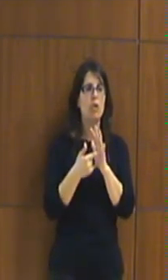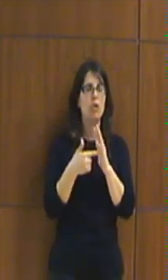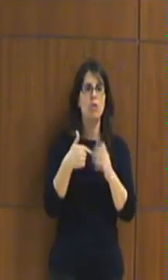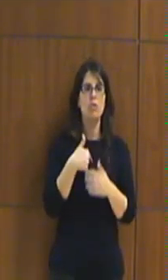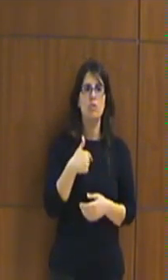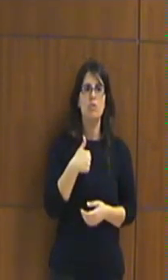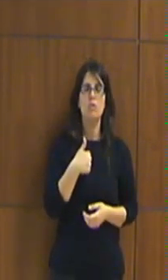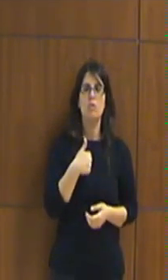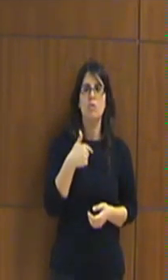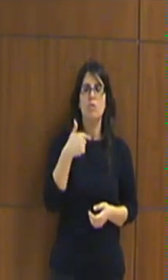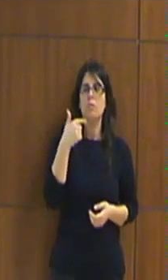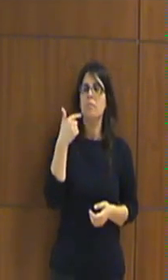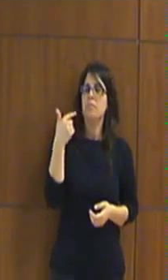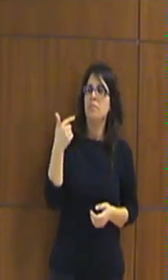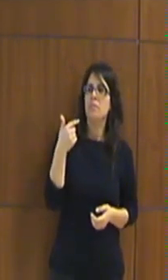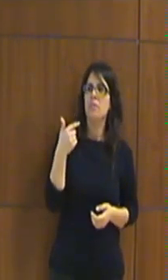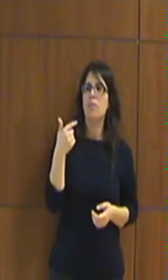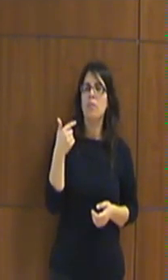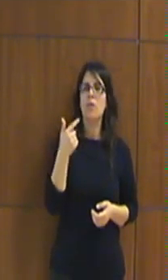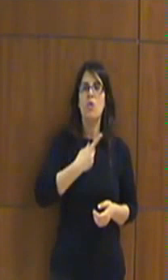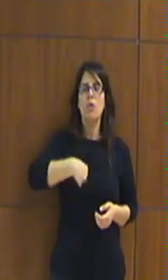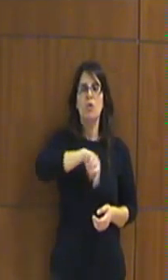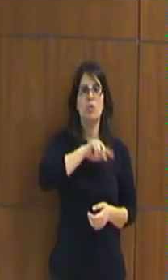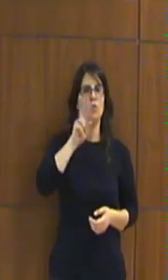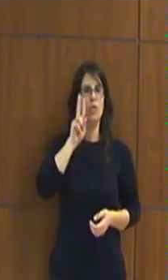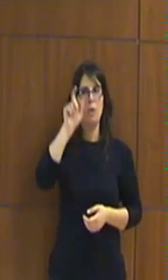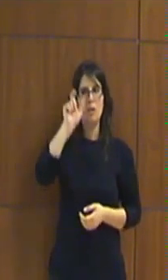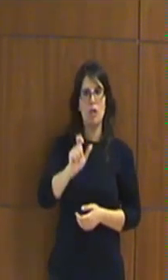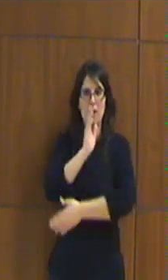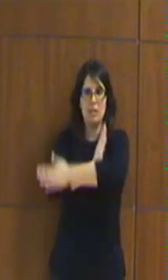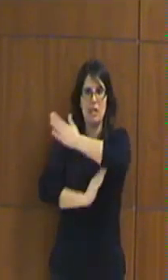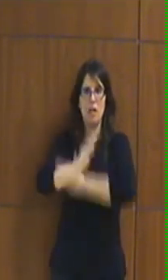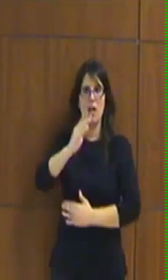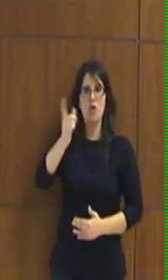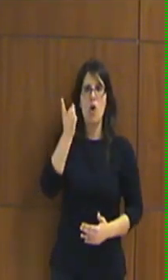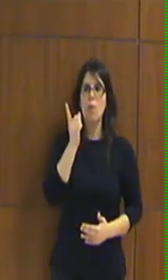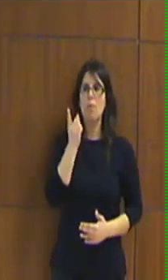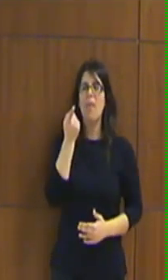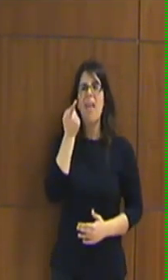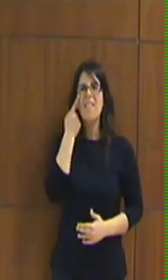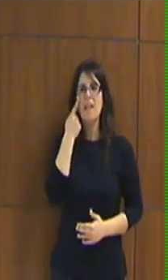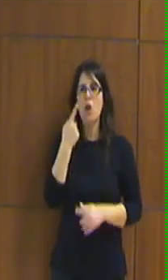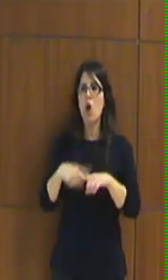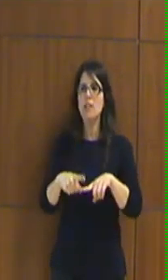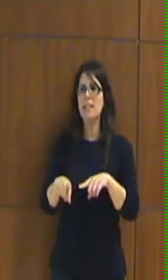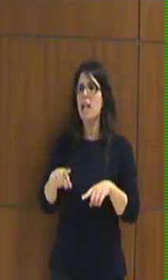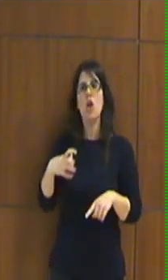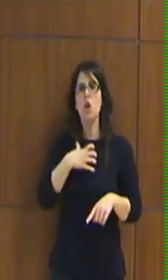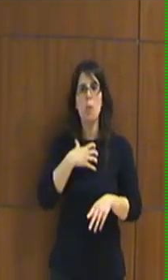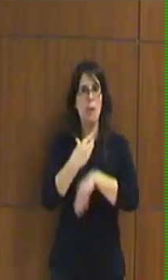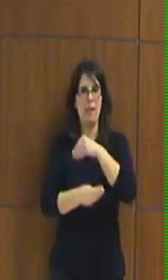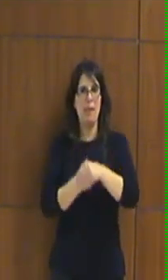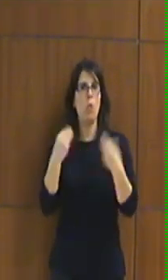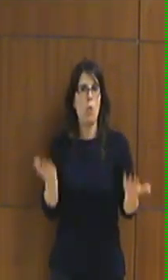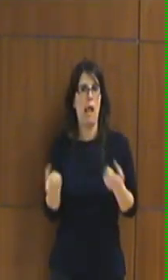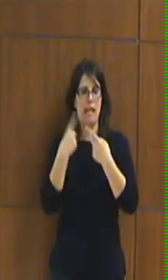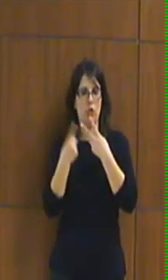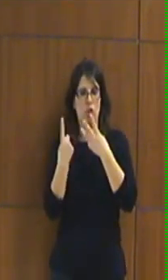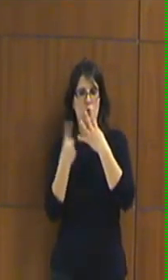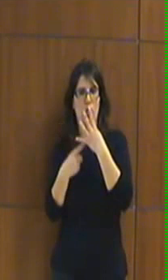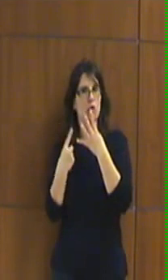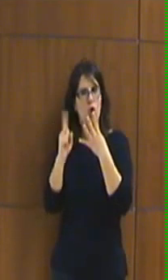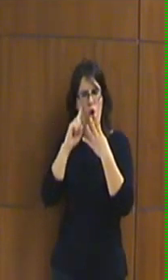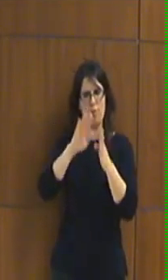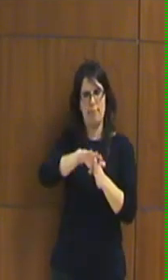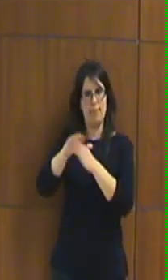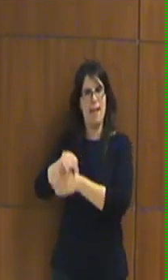a una persona con discapacidad desde el punto de vista de qué menos podía hacer, sino qué más podía hacer que una persona que no tuviese